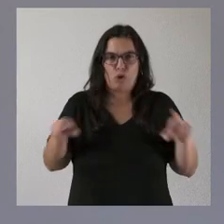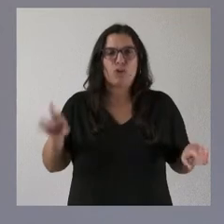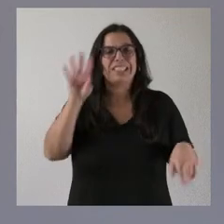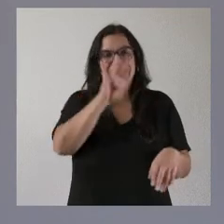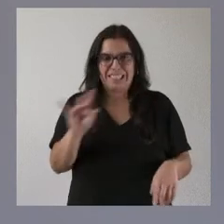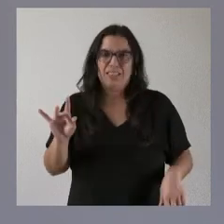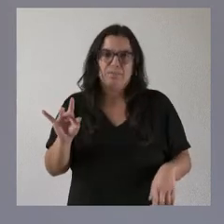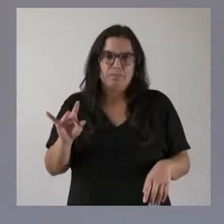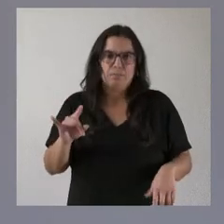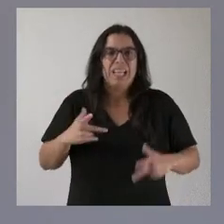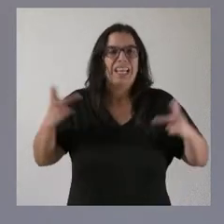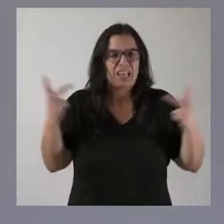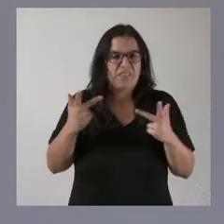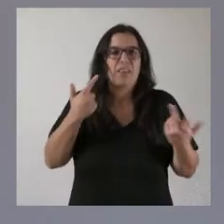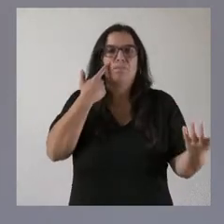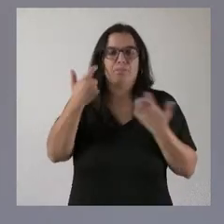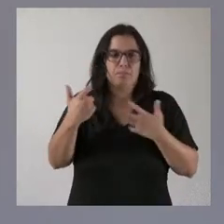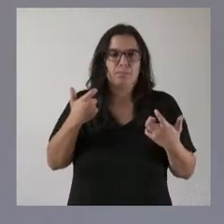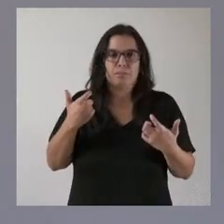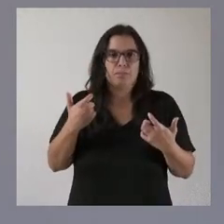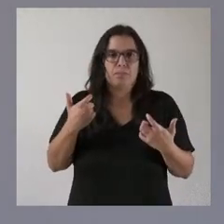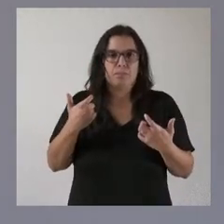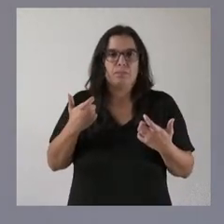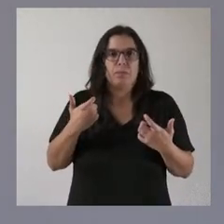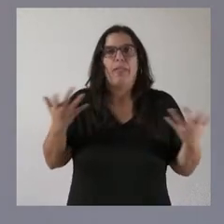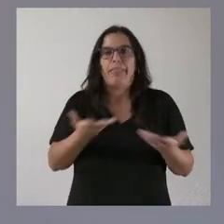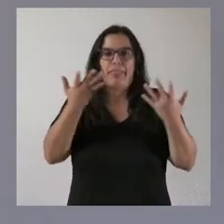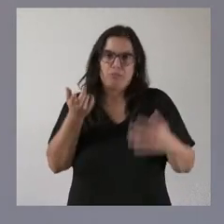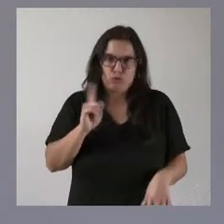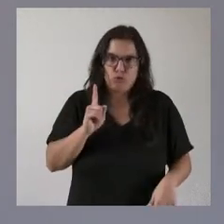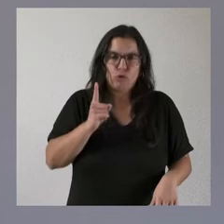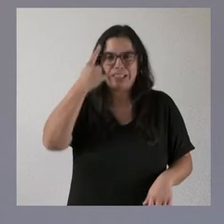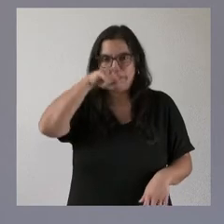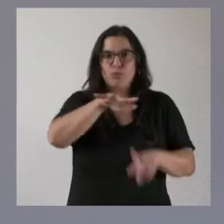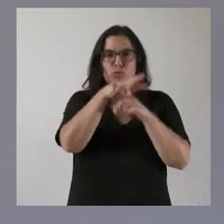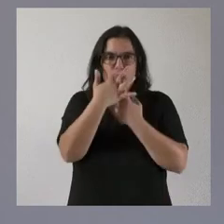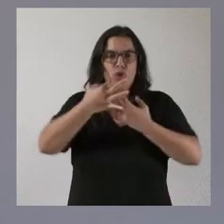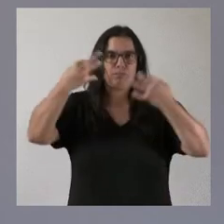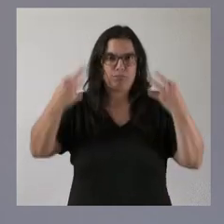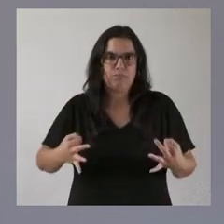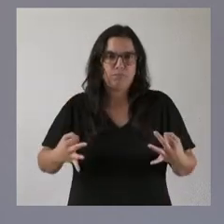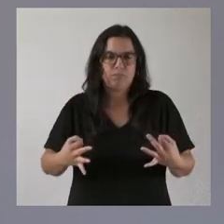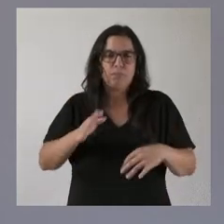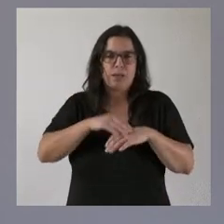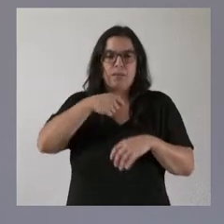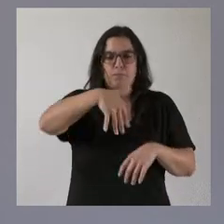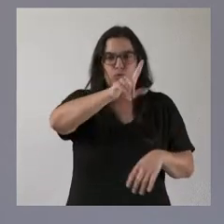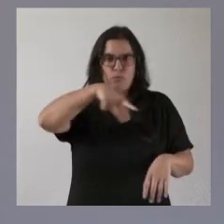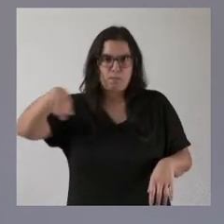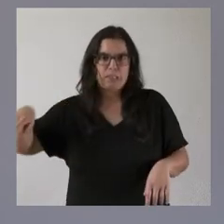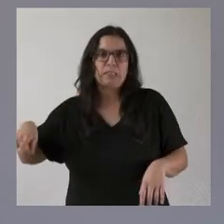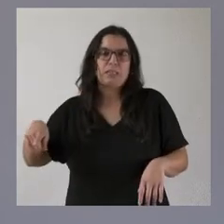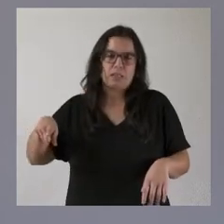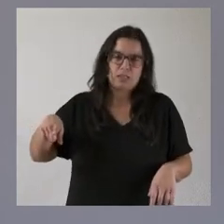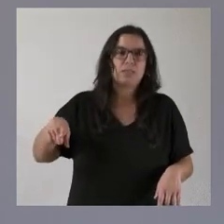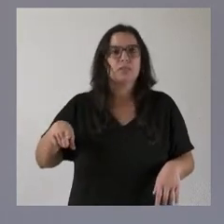una rebaja y una gravedad muy notable y por tanto no quitamos en modo alguno importancia a las circunstancias que vamos a atravesar en los próximos tiempos que